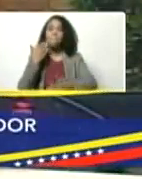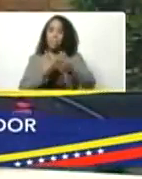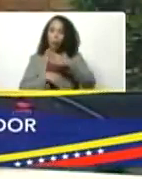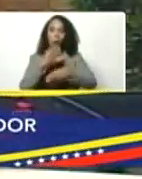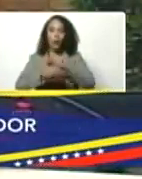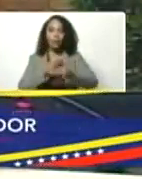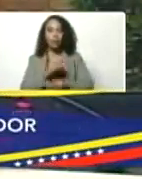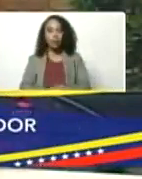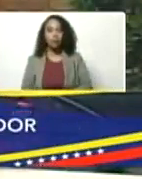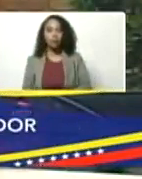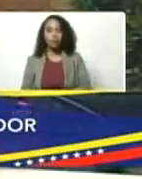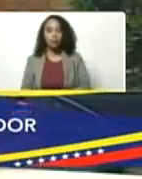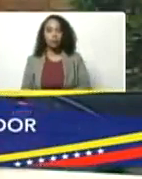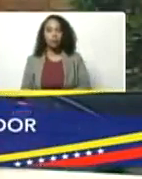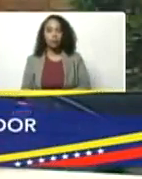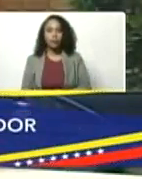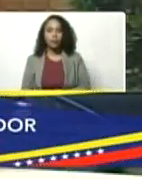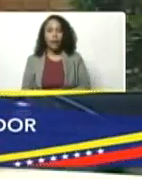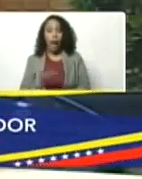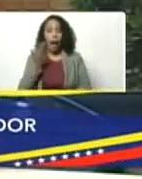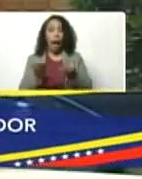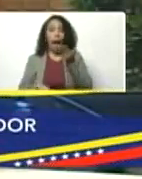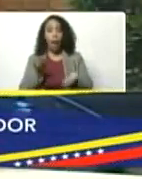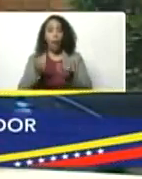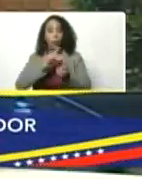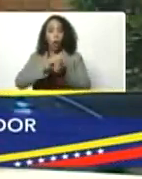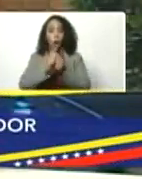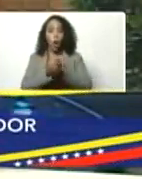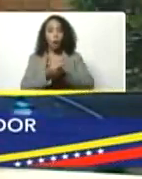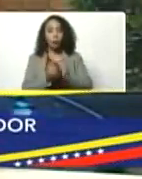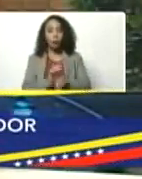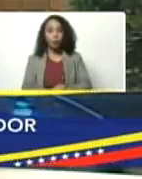consolidar con estabilidad cambiaria,